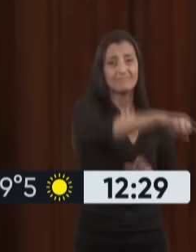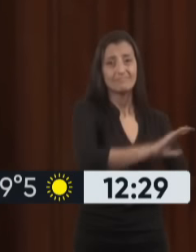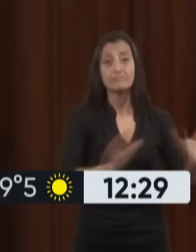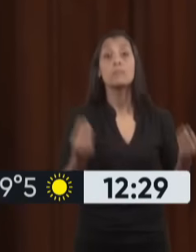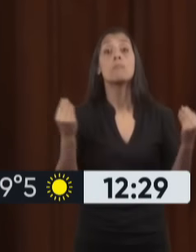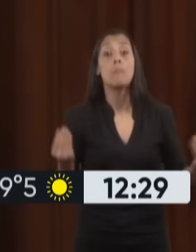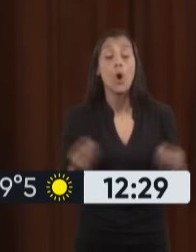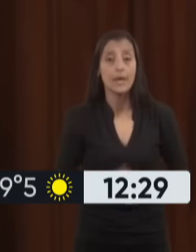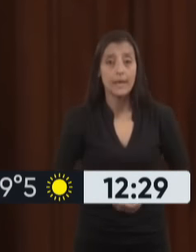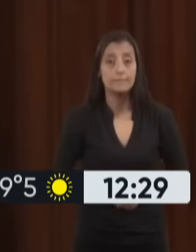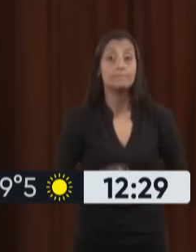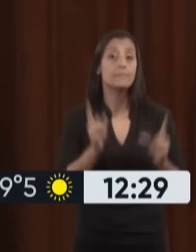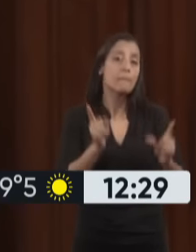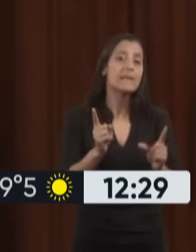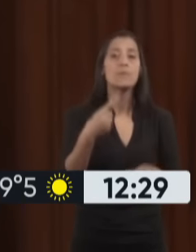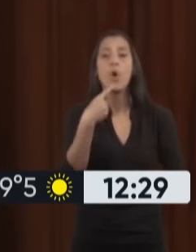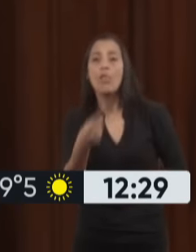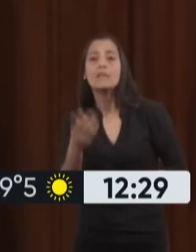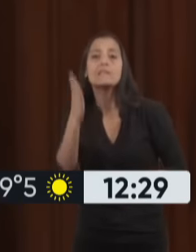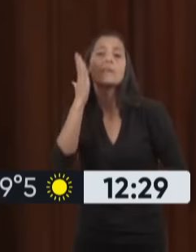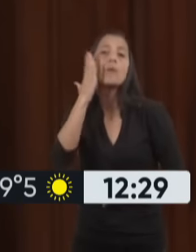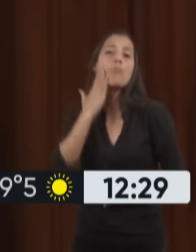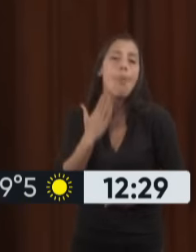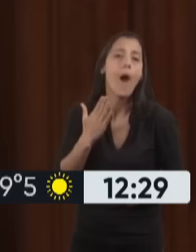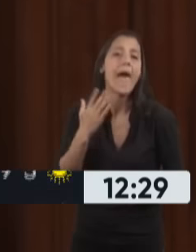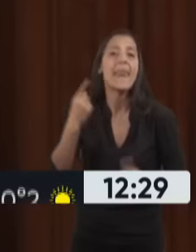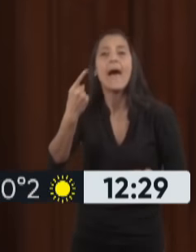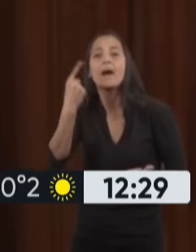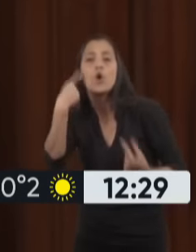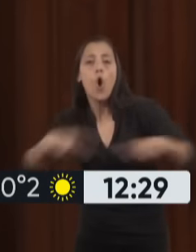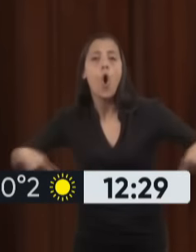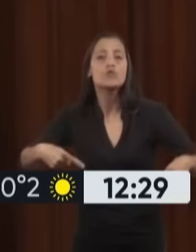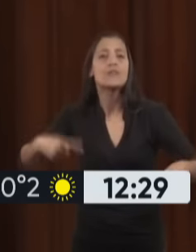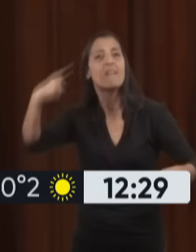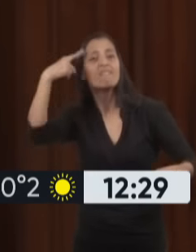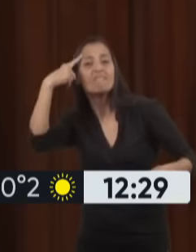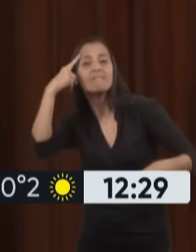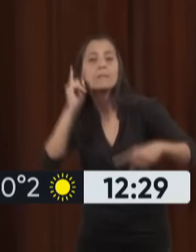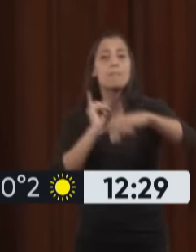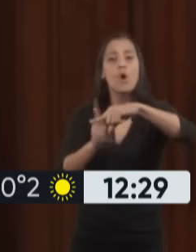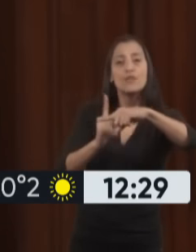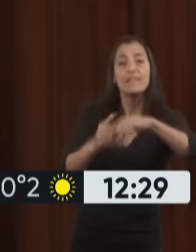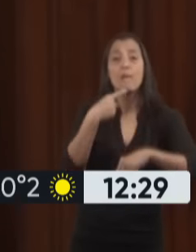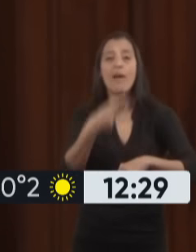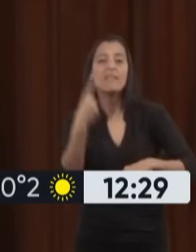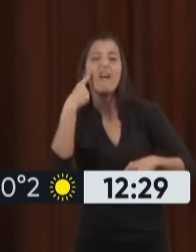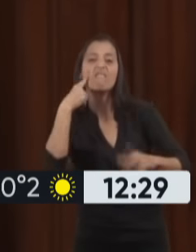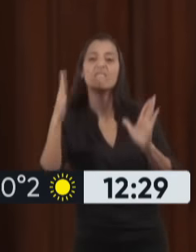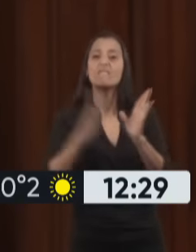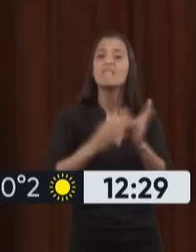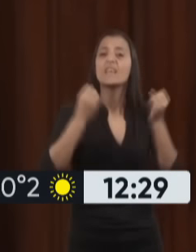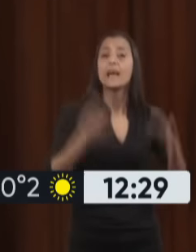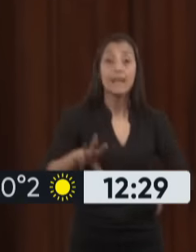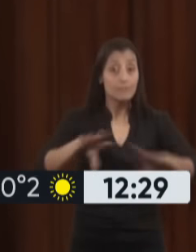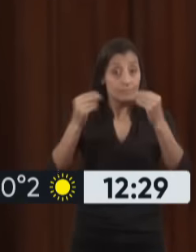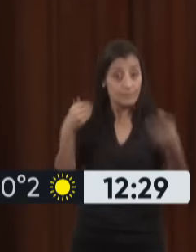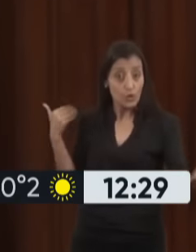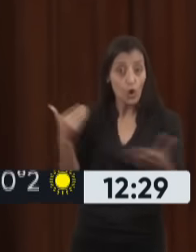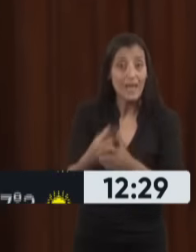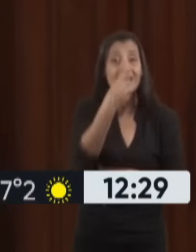detrás de esos supuestos buenos deseos que justificaron alquimias y experimentos, que resultaron en 113 años de